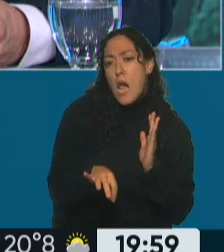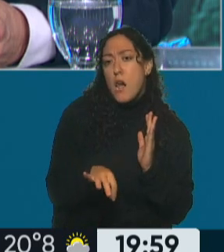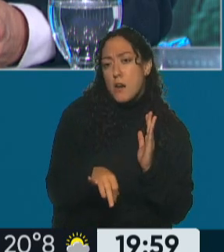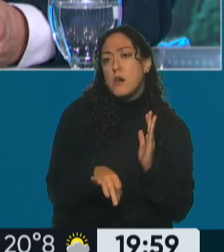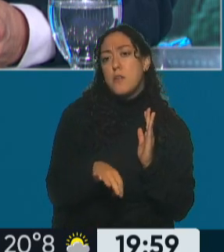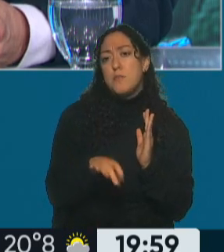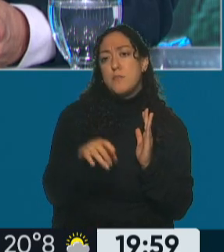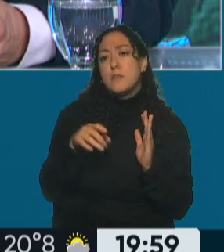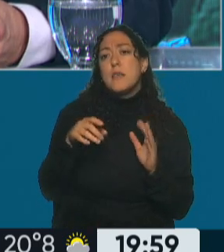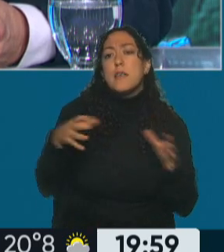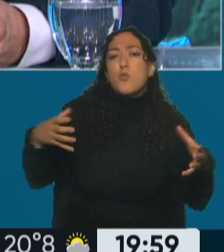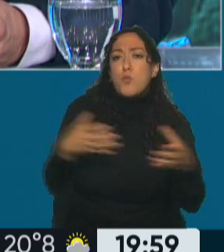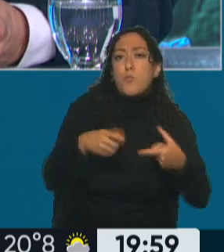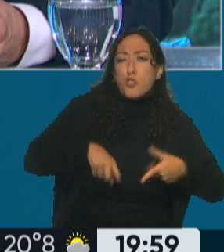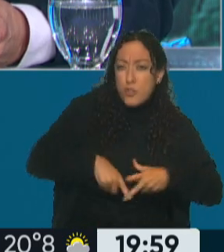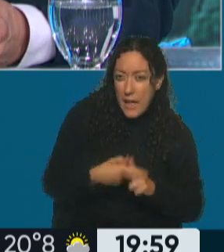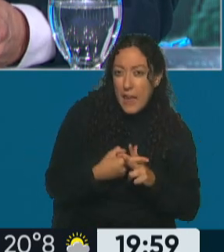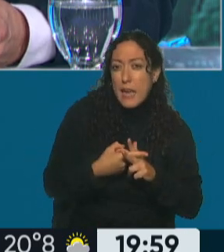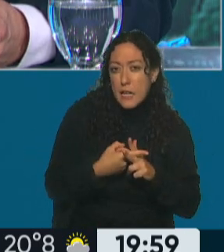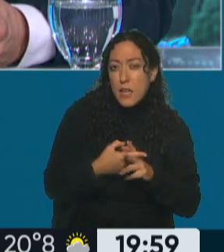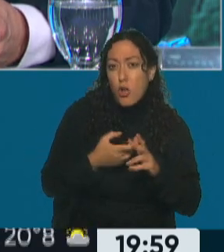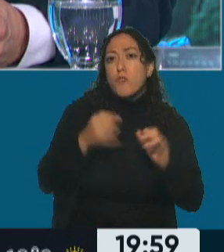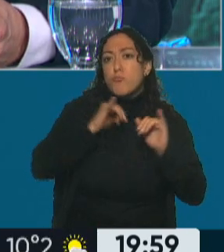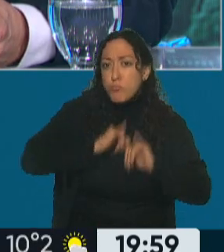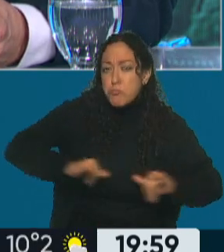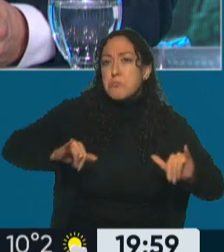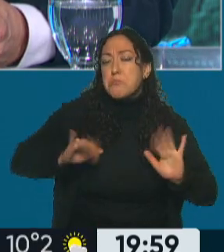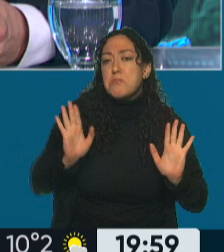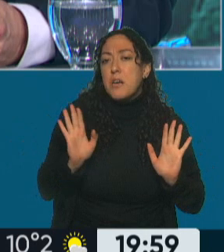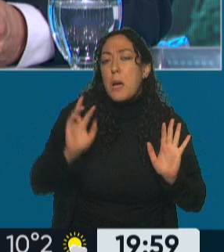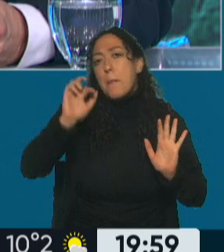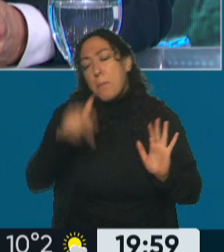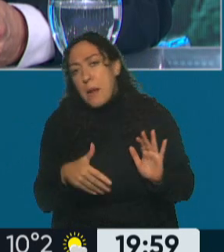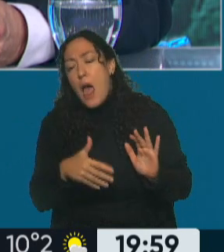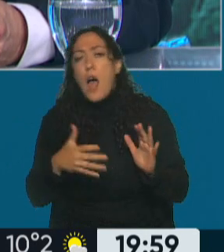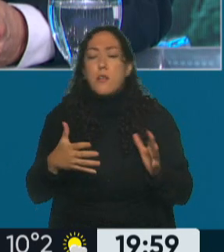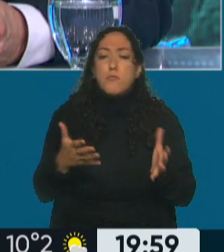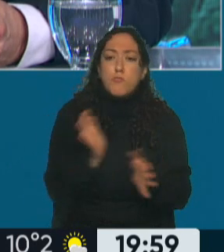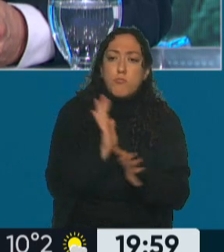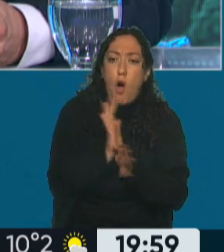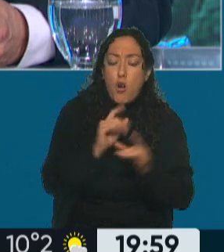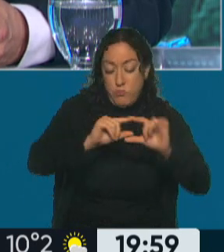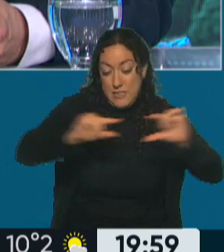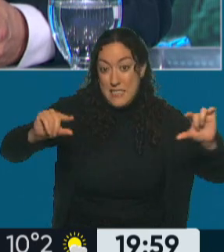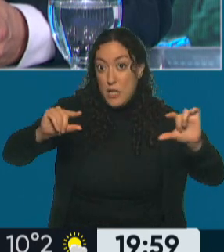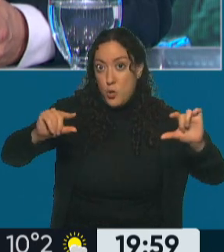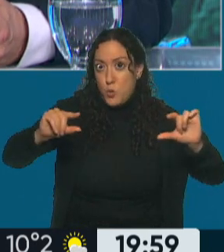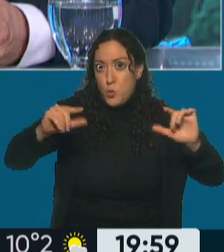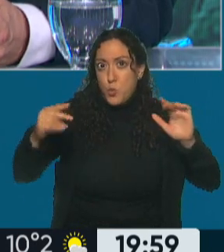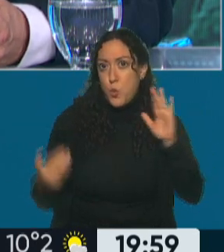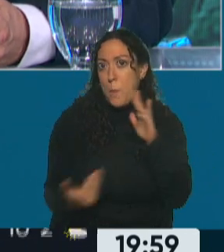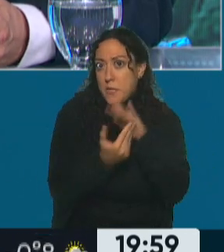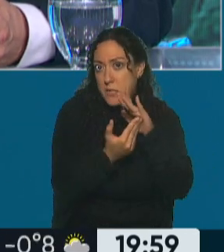emite la misión técnica después del final. Y un ambicioso plan de estabilización es el título, uno de los títulos principales del